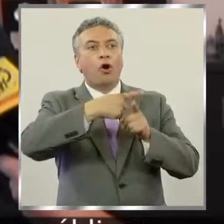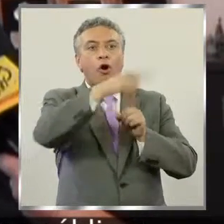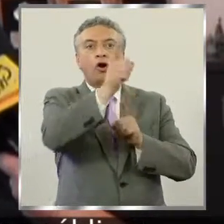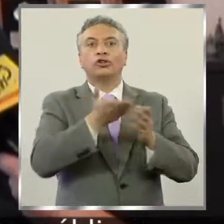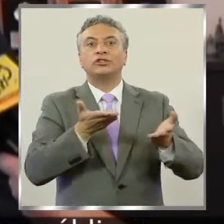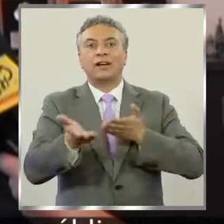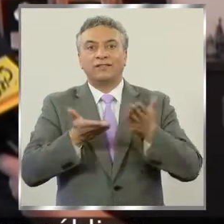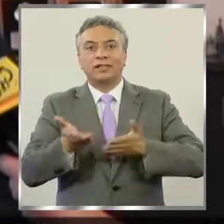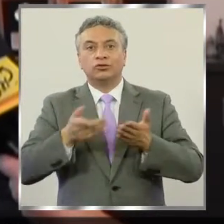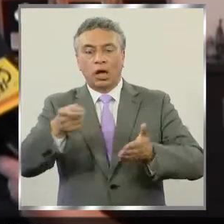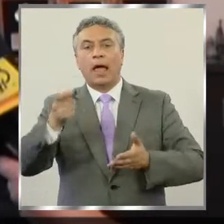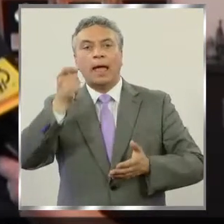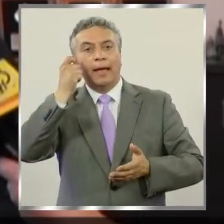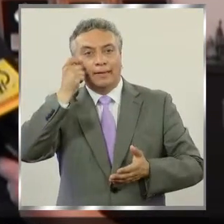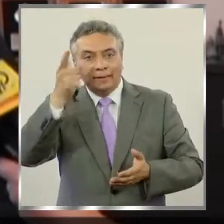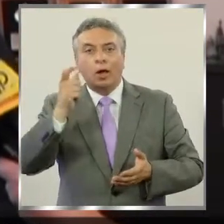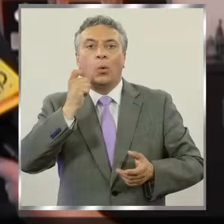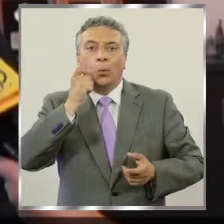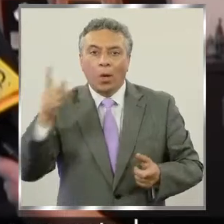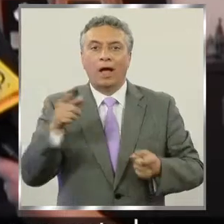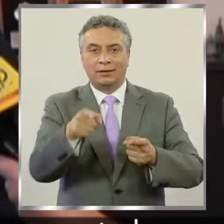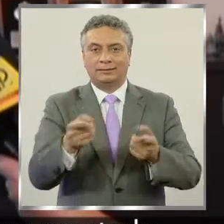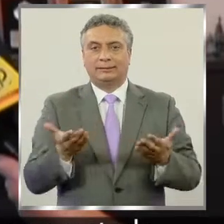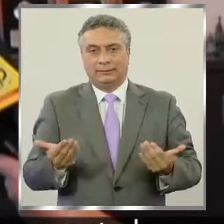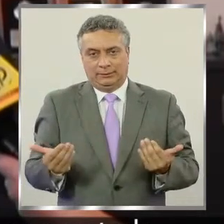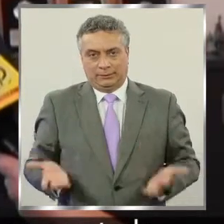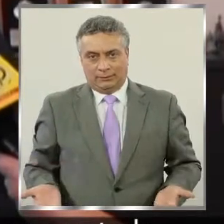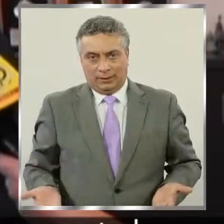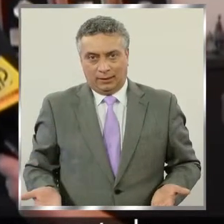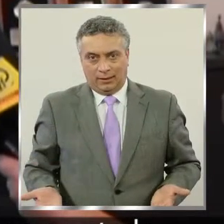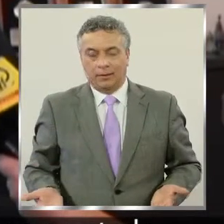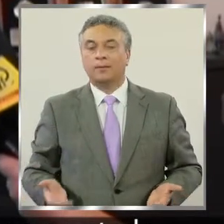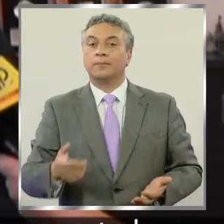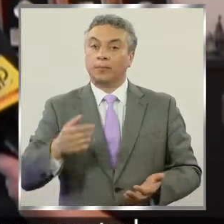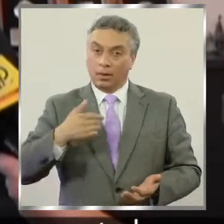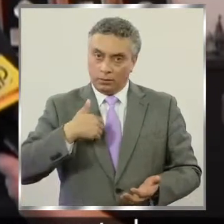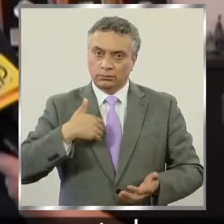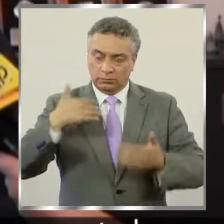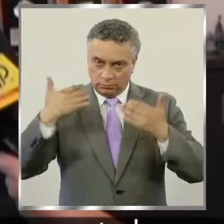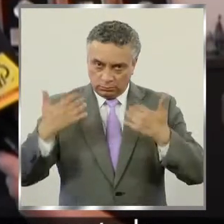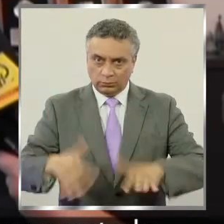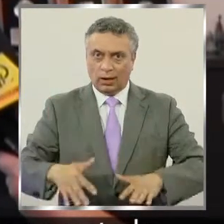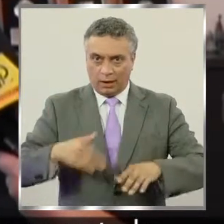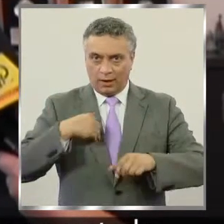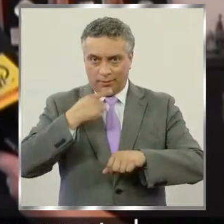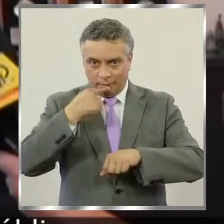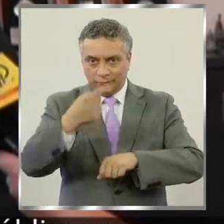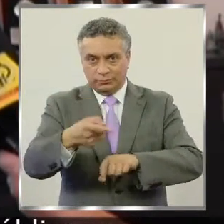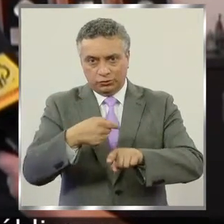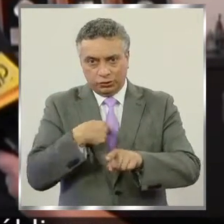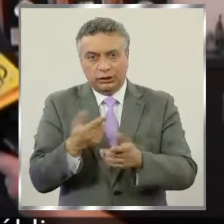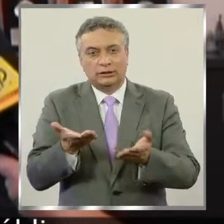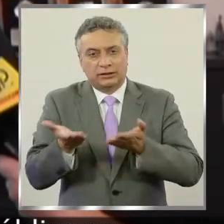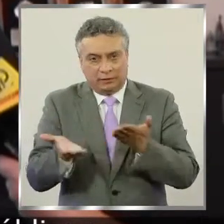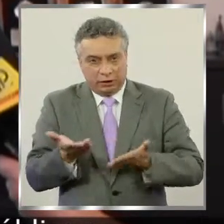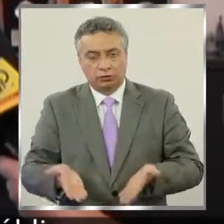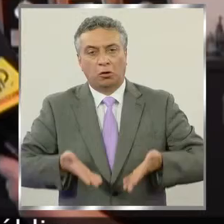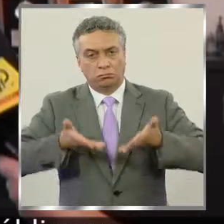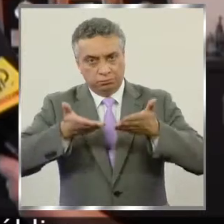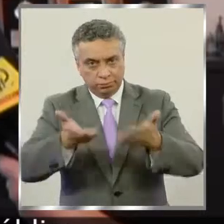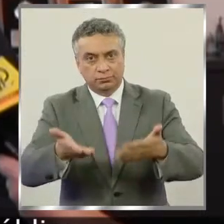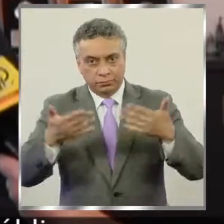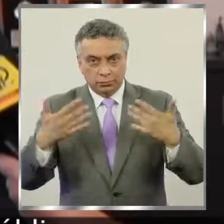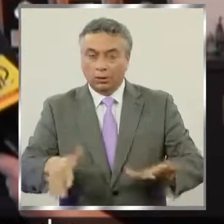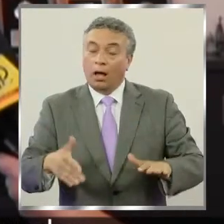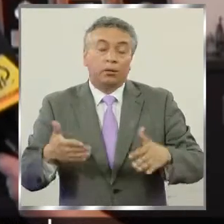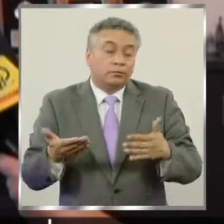los otros servicios públicos de entender cuáles son sus requerimientos. Así que le hemos prestado ese servicio, que